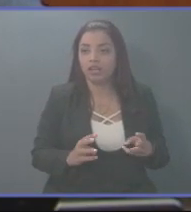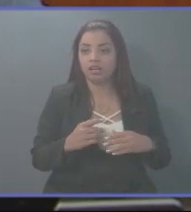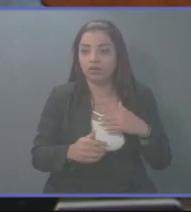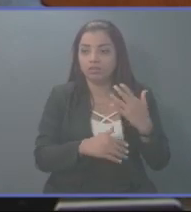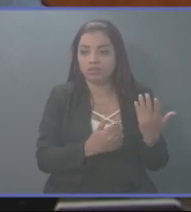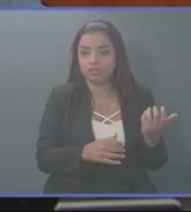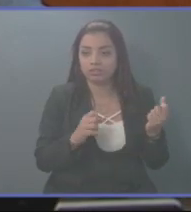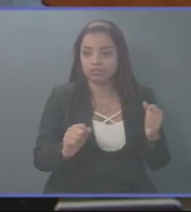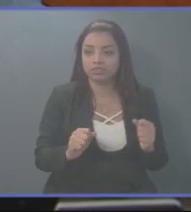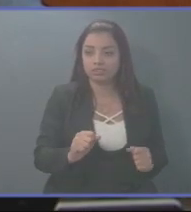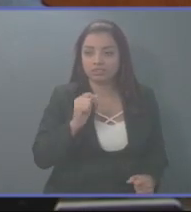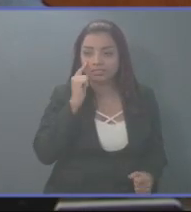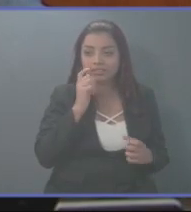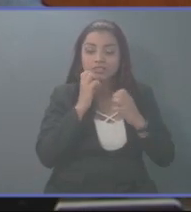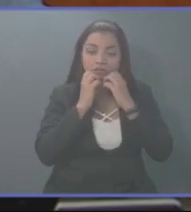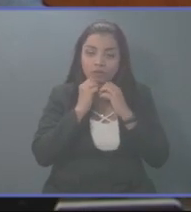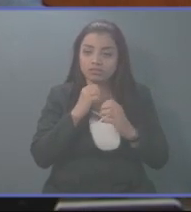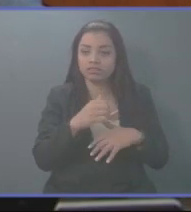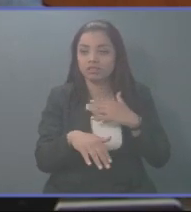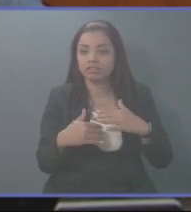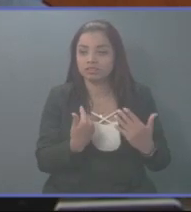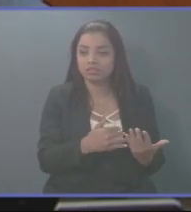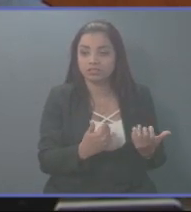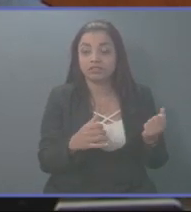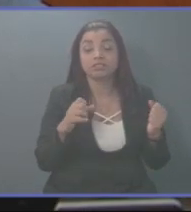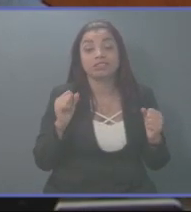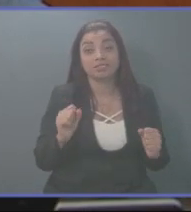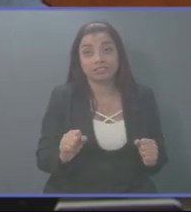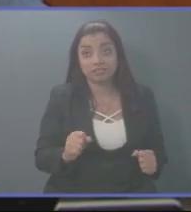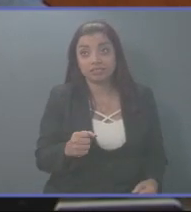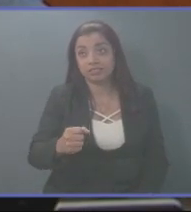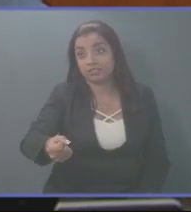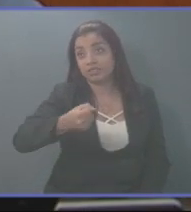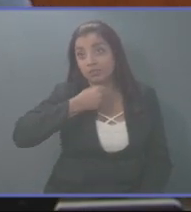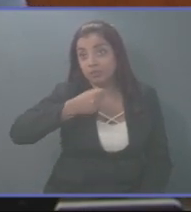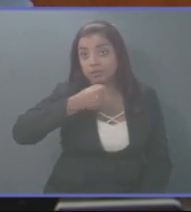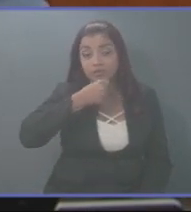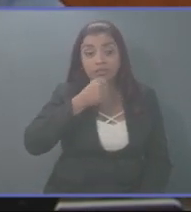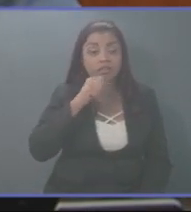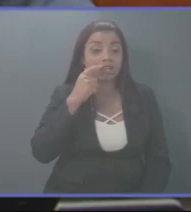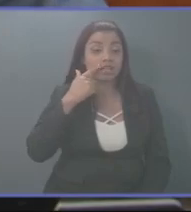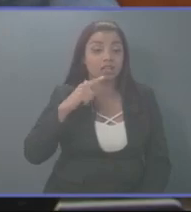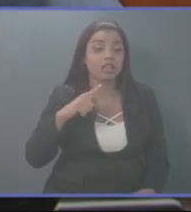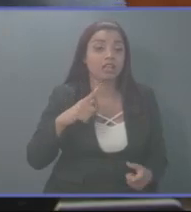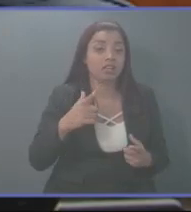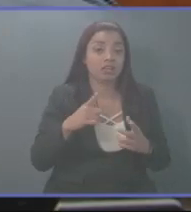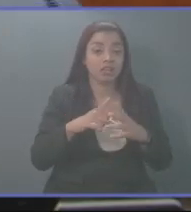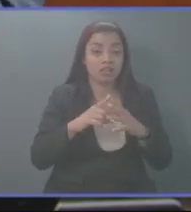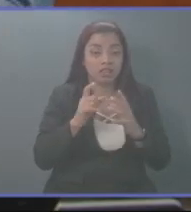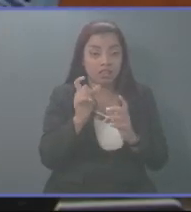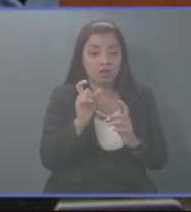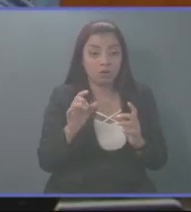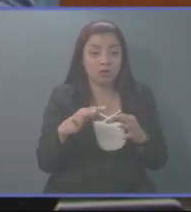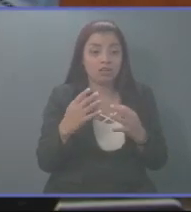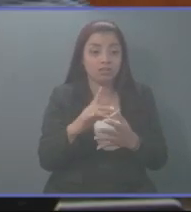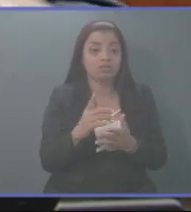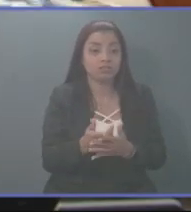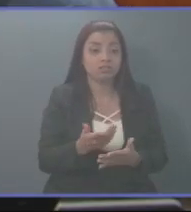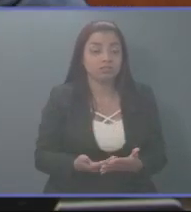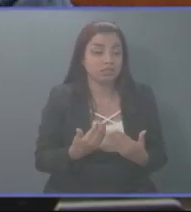y recuperar sus bienes muebles e inmuebles, a ser informados en un lenguaje adecuado, claro y sencillo sobre sus